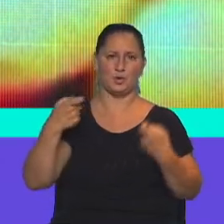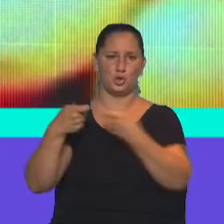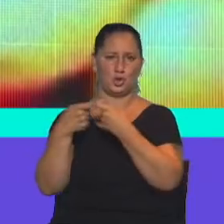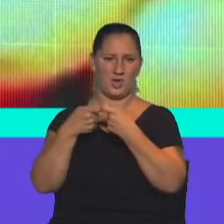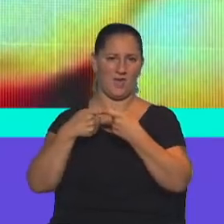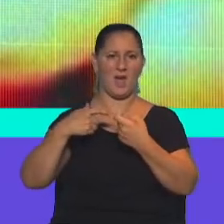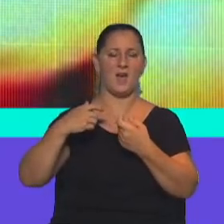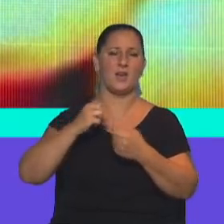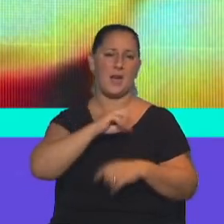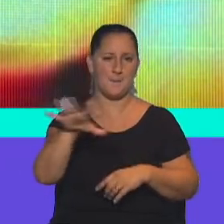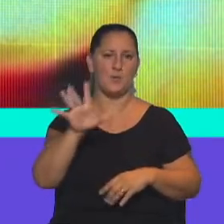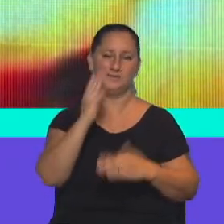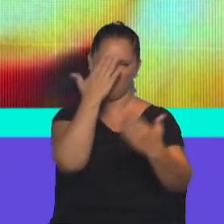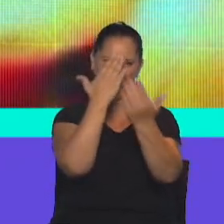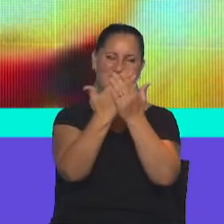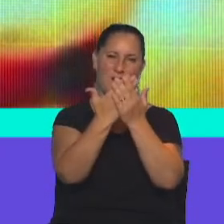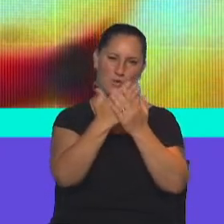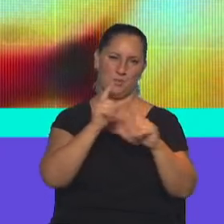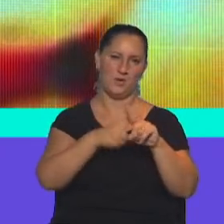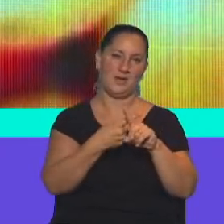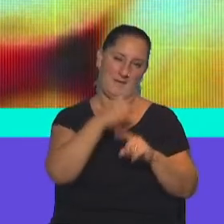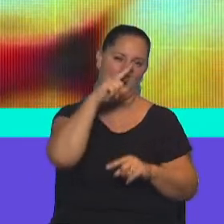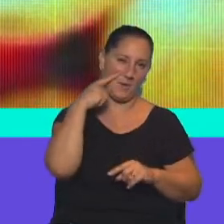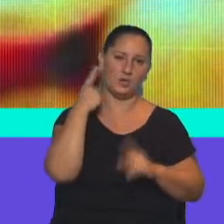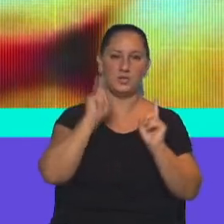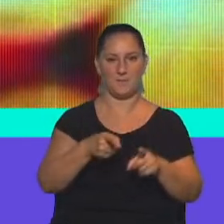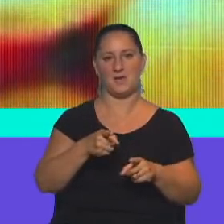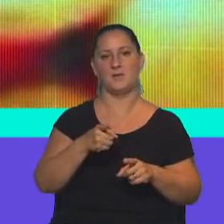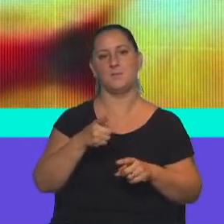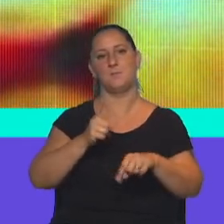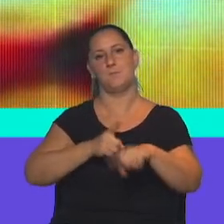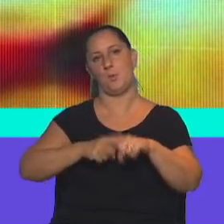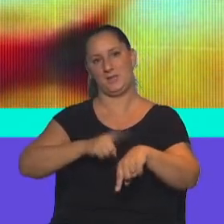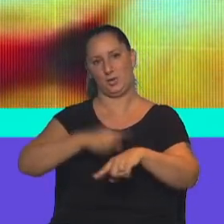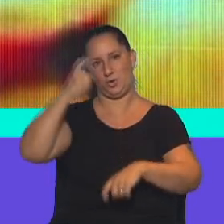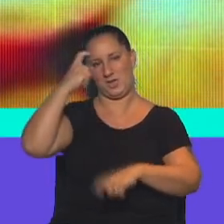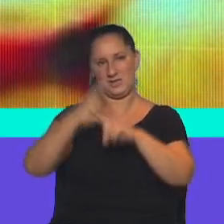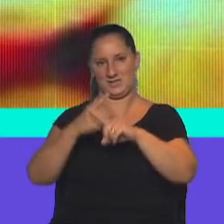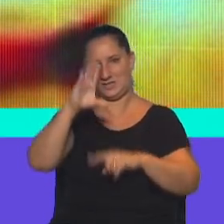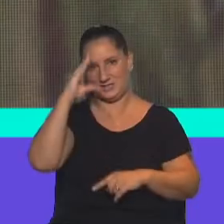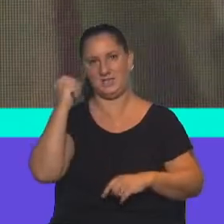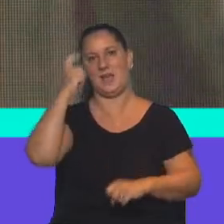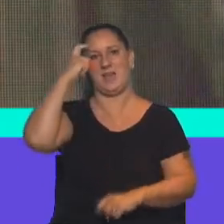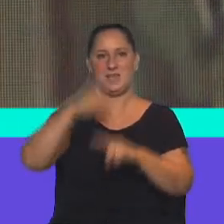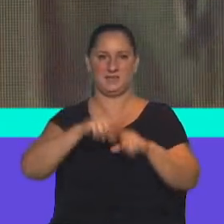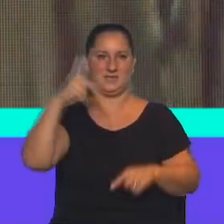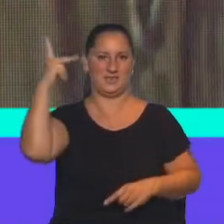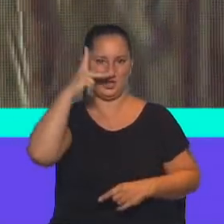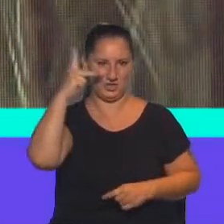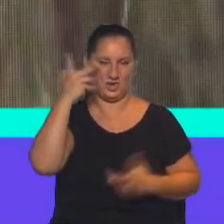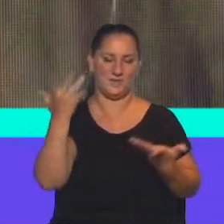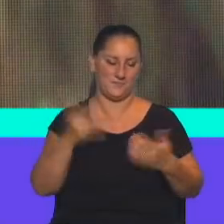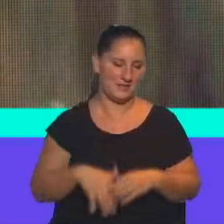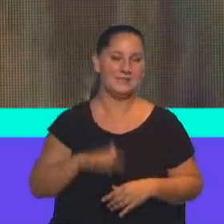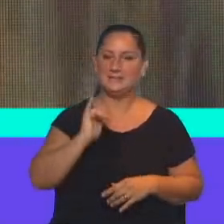enfrentada políticamente, no solamente al gobierno de Alberto Fernández, sino también en su momento al gobierno de Cristina Kirchner y de Néstor Kirchner. Así es, sí. La realidad es